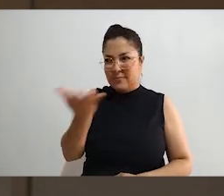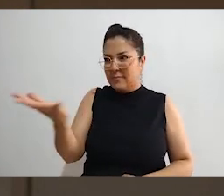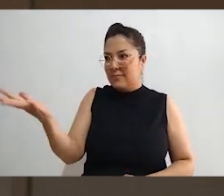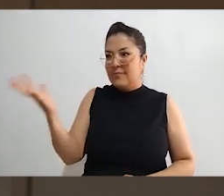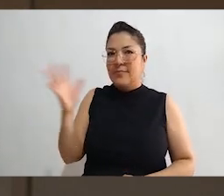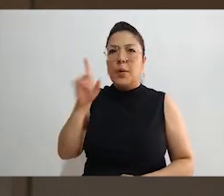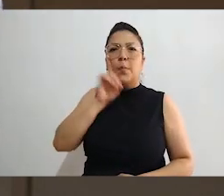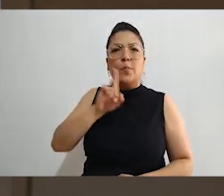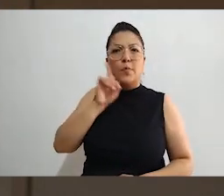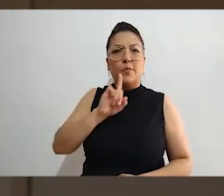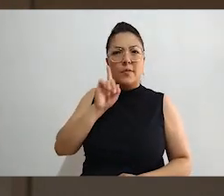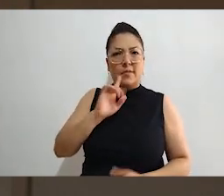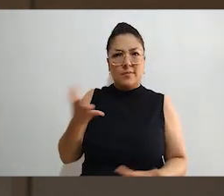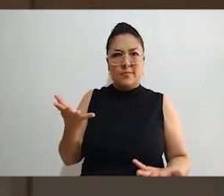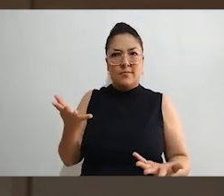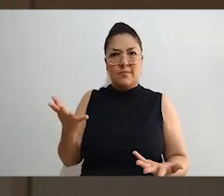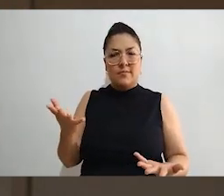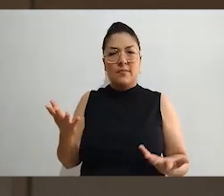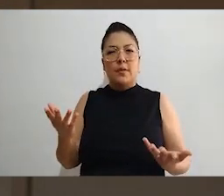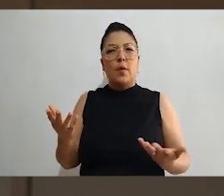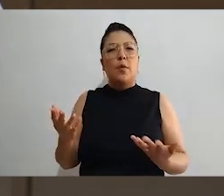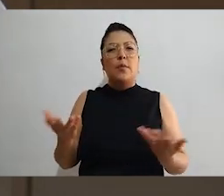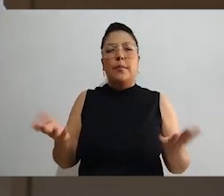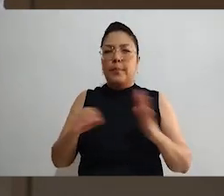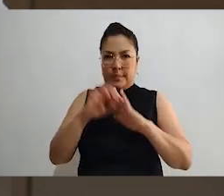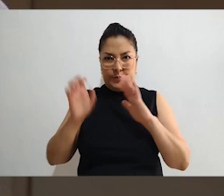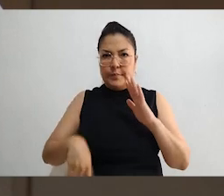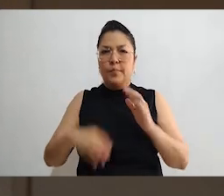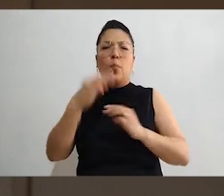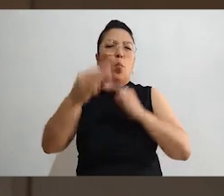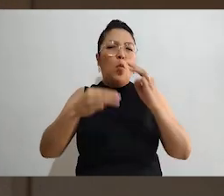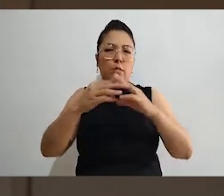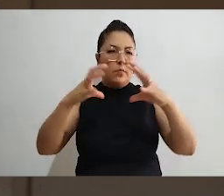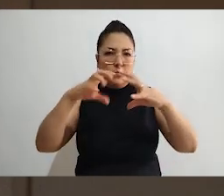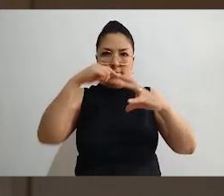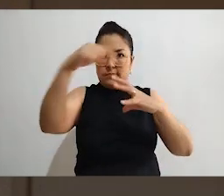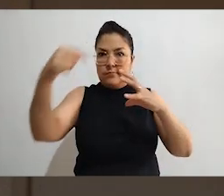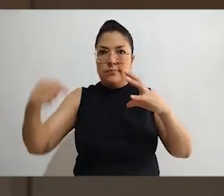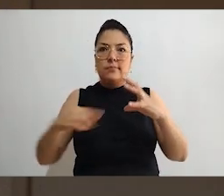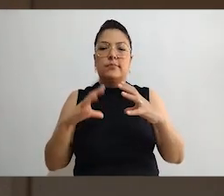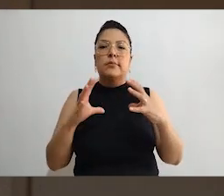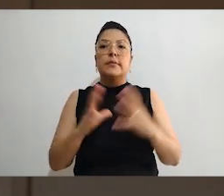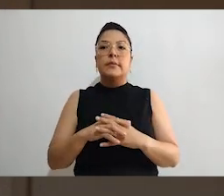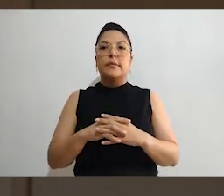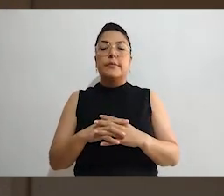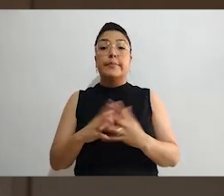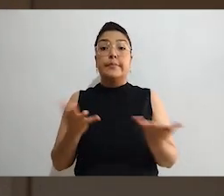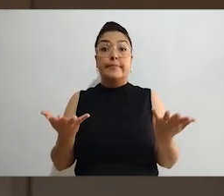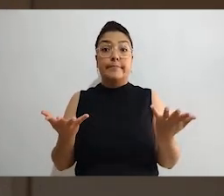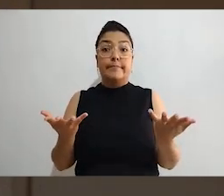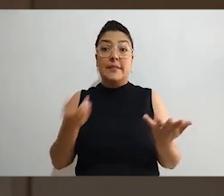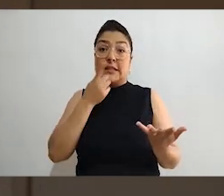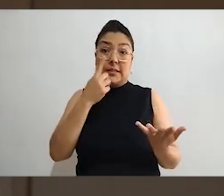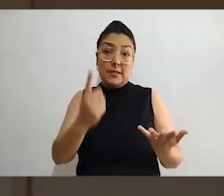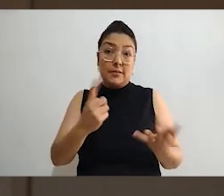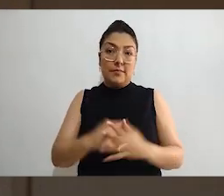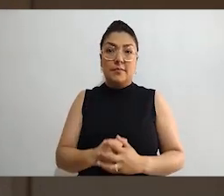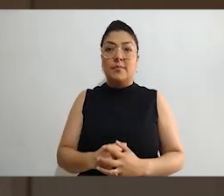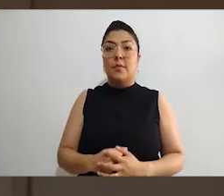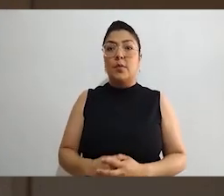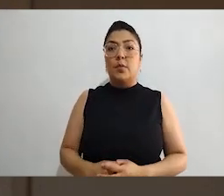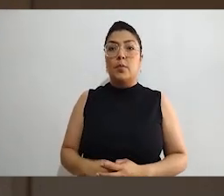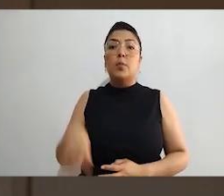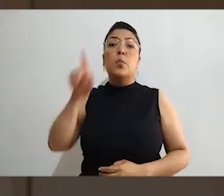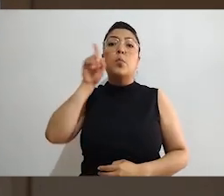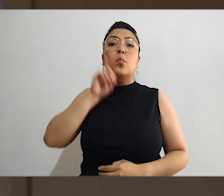Nuestra cultura, no nada más la occidental, la oriental, cualquier cultura, no necesariamente la mujer está donde